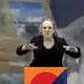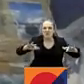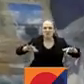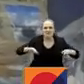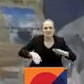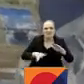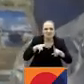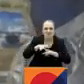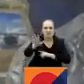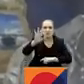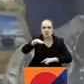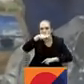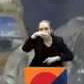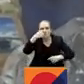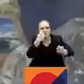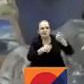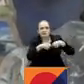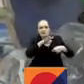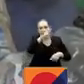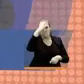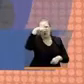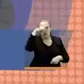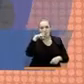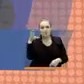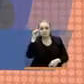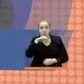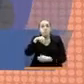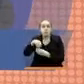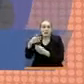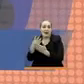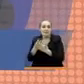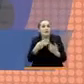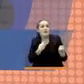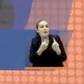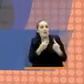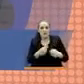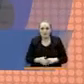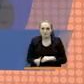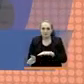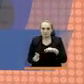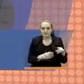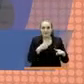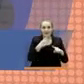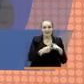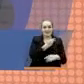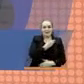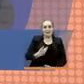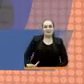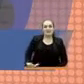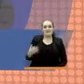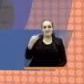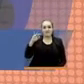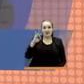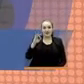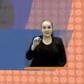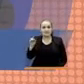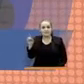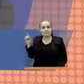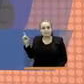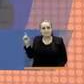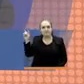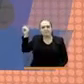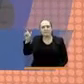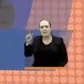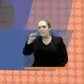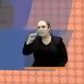con carteles mexicanos de narcotráfico. El expresidente de Francia, Nicolas Sarkozy, se convirtió en el primer mandatario